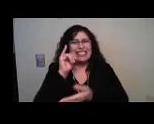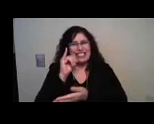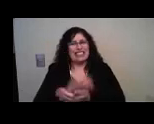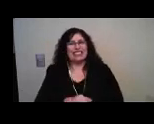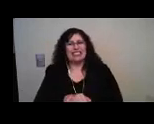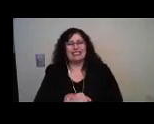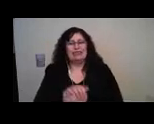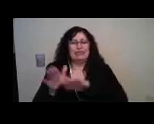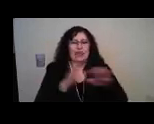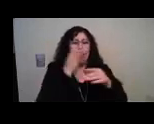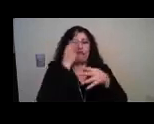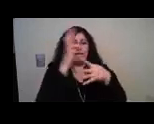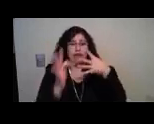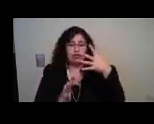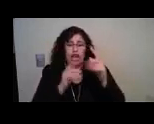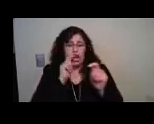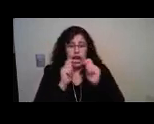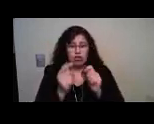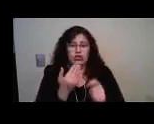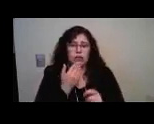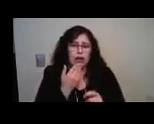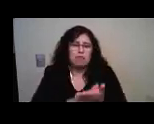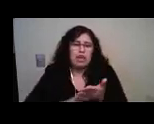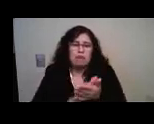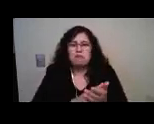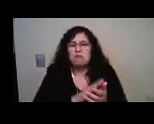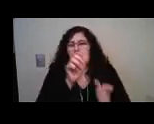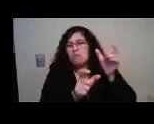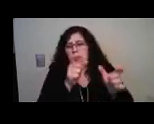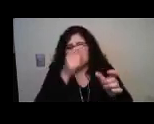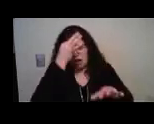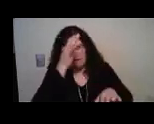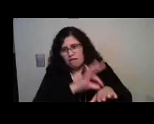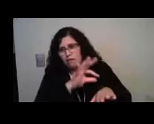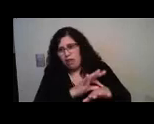Y factores de riesgo asociados a condición médica de las personas, ¿cierto?